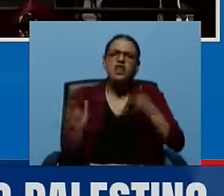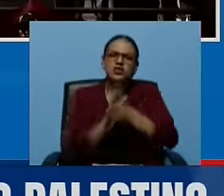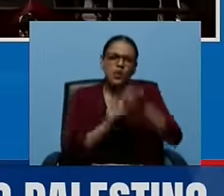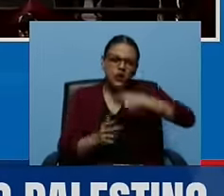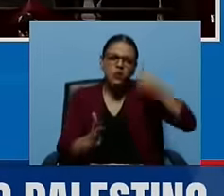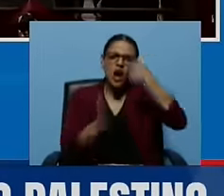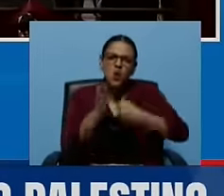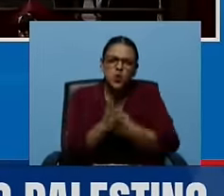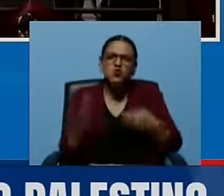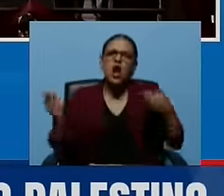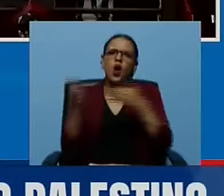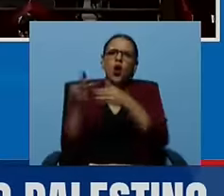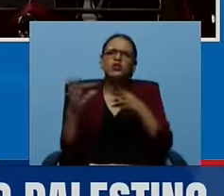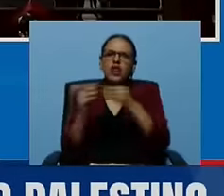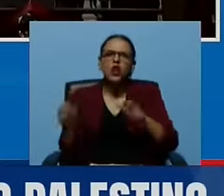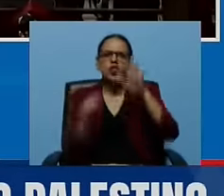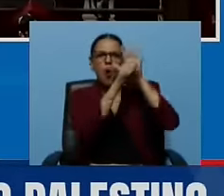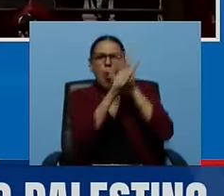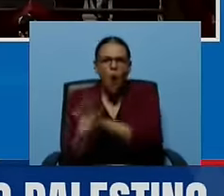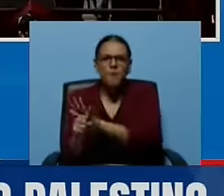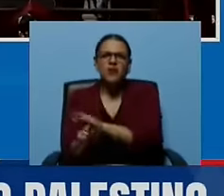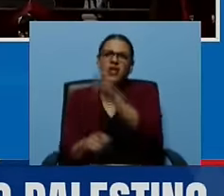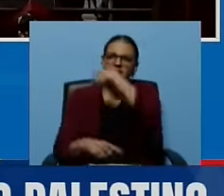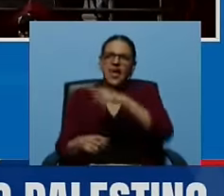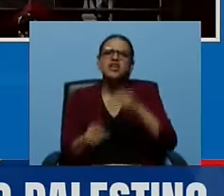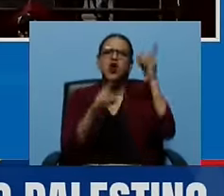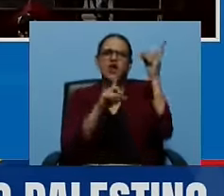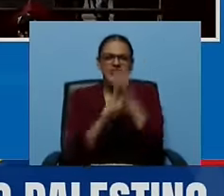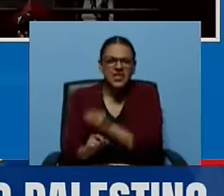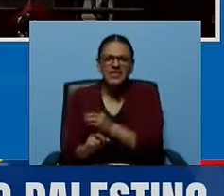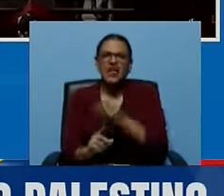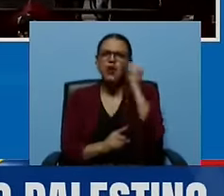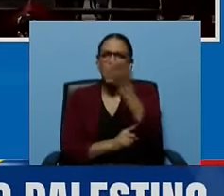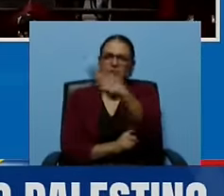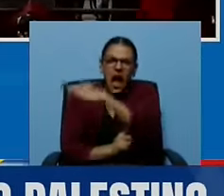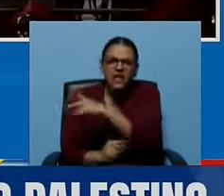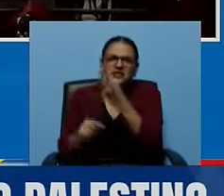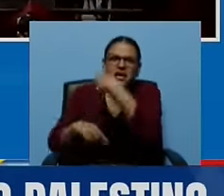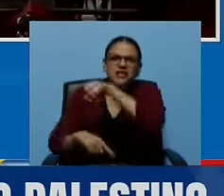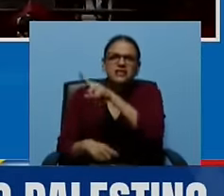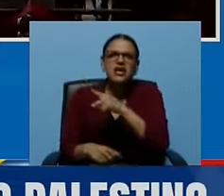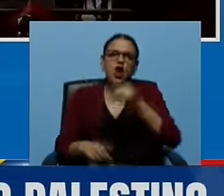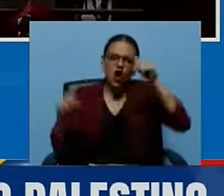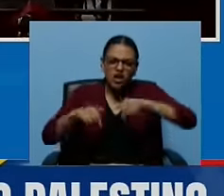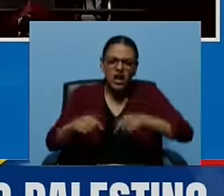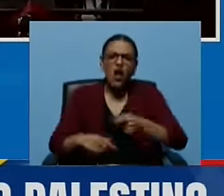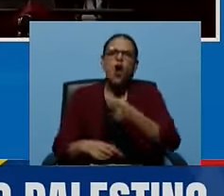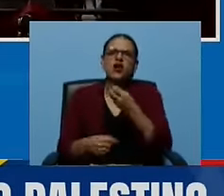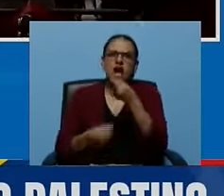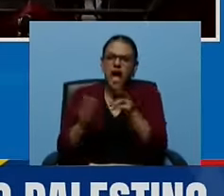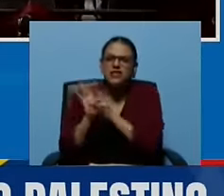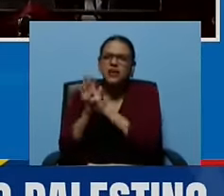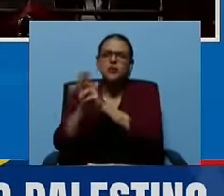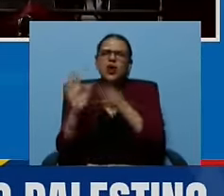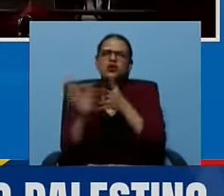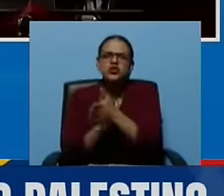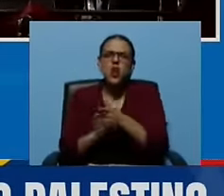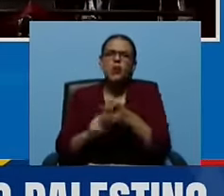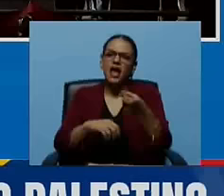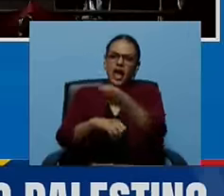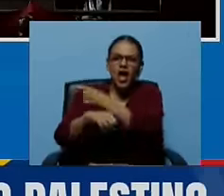lucha contra los opresores, tiranos, asesinos, que hoy son representados por el